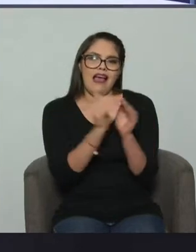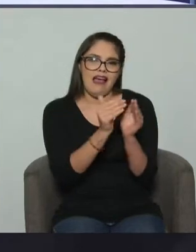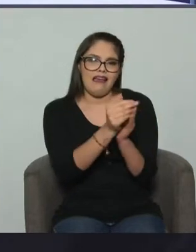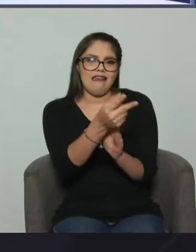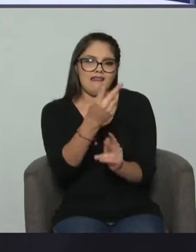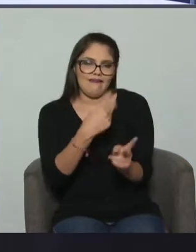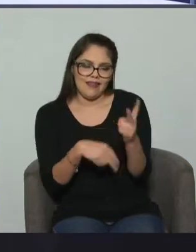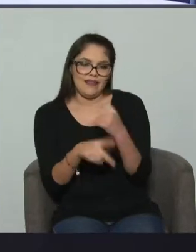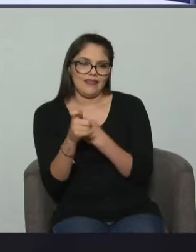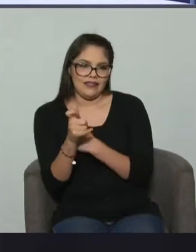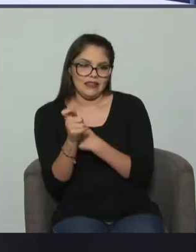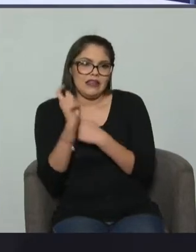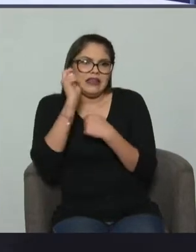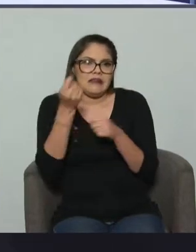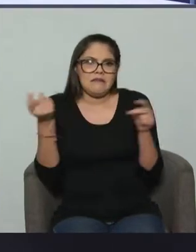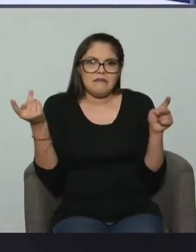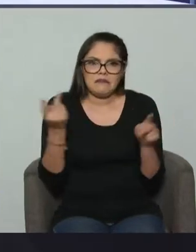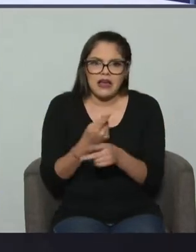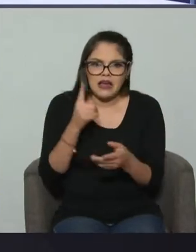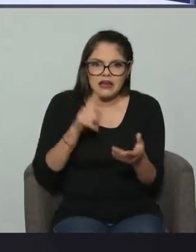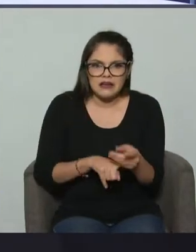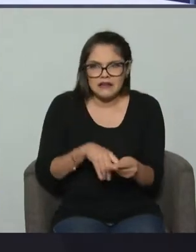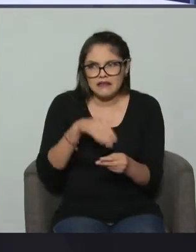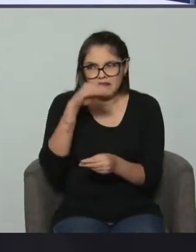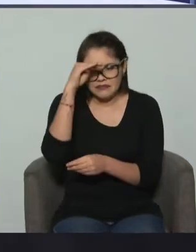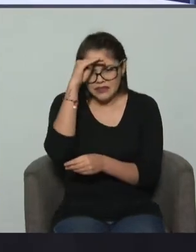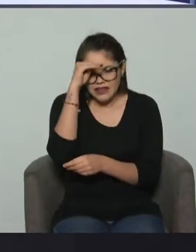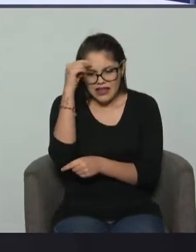casa, eso jamás hubiera